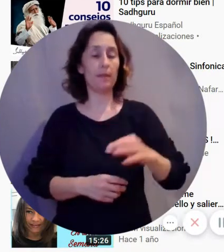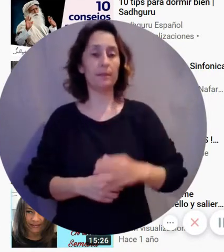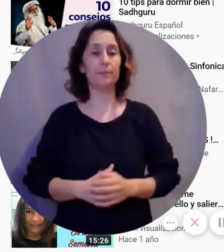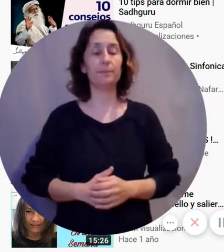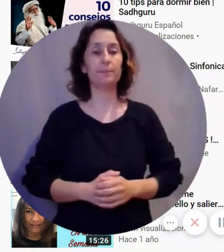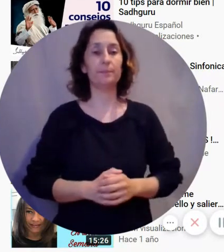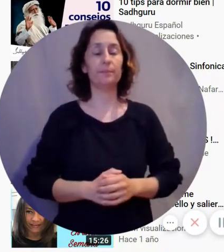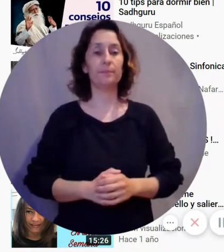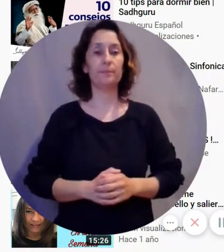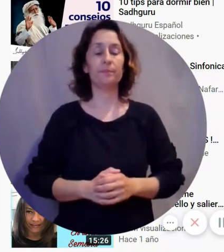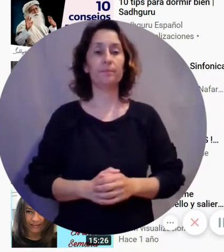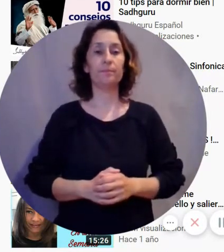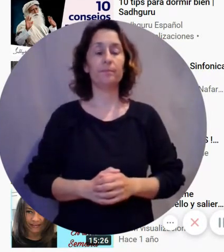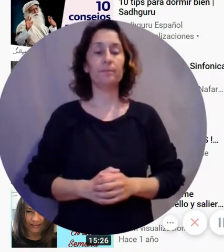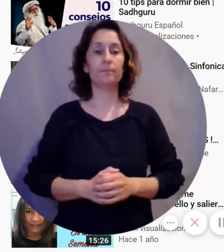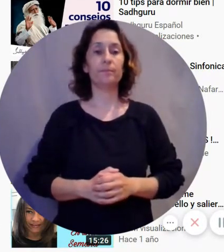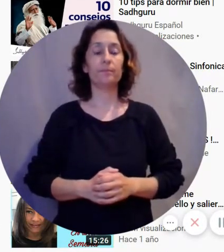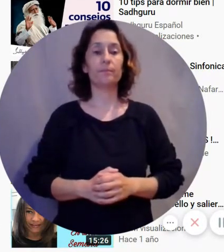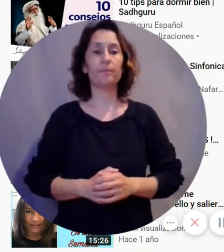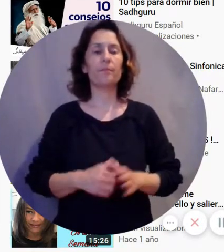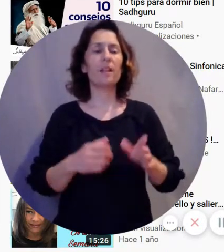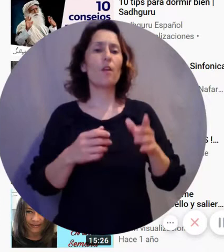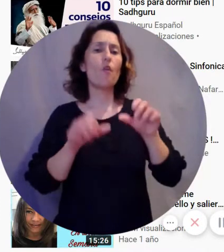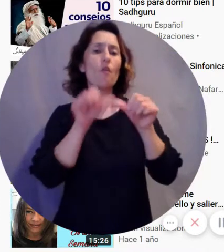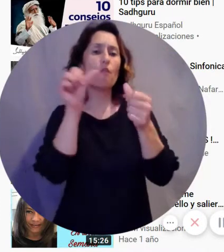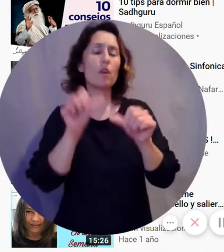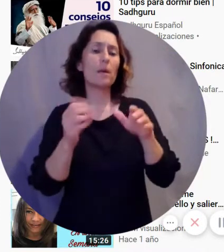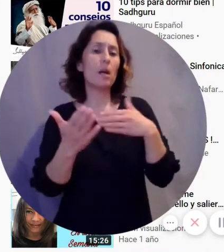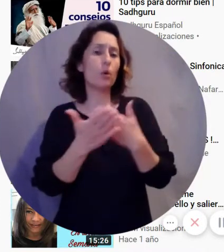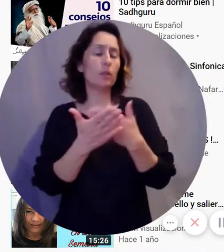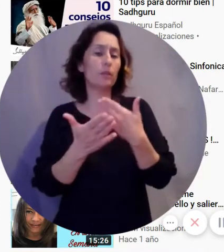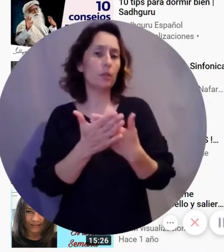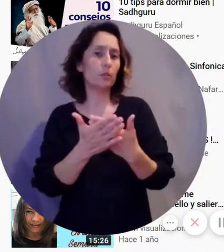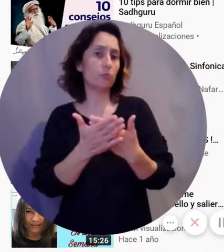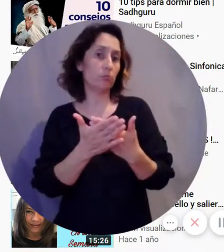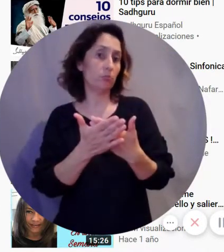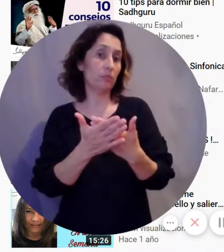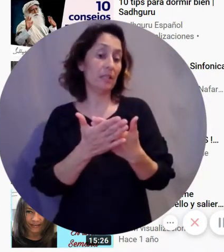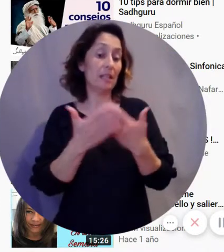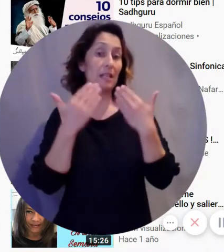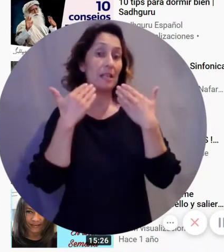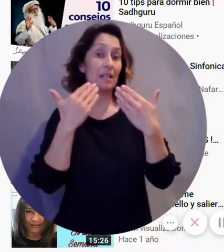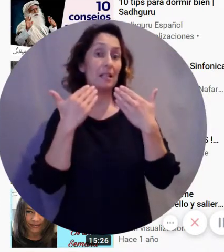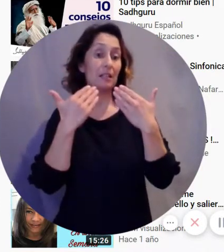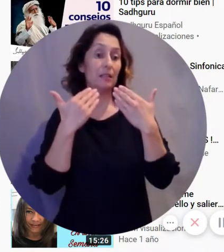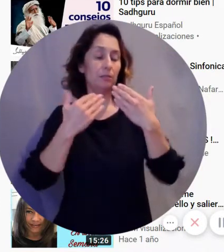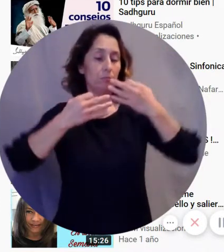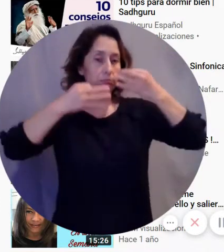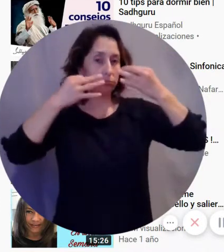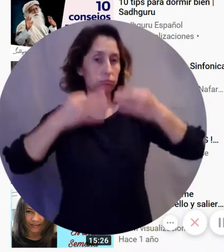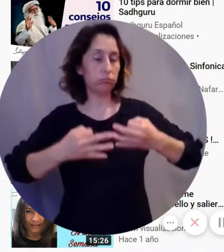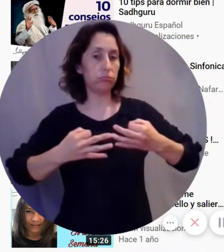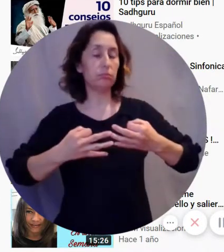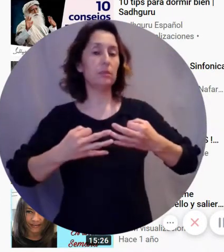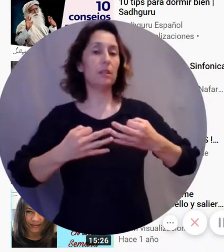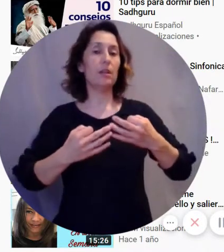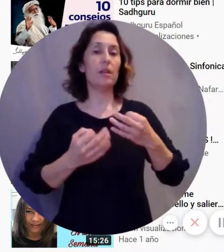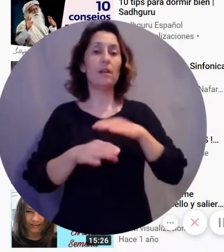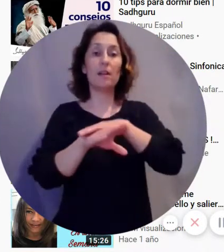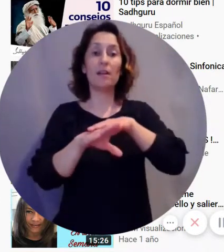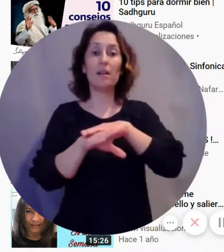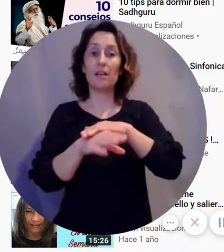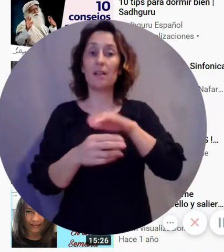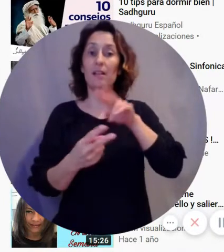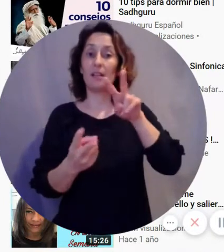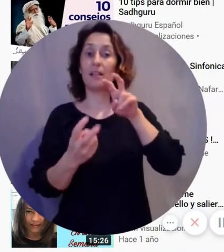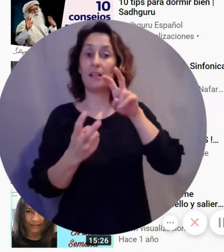Debemos escoger el método de autenticación, que es la manera mediante la cual nos identificamos con seguridad ante Hacienda Foral de Navarra, existiendo